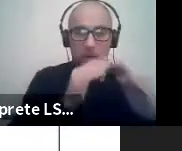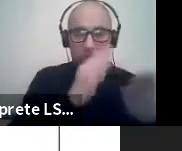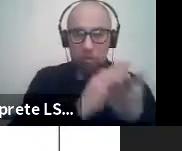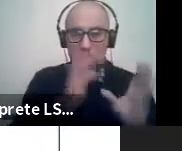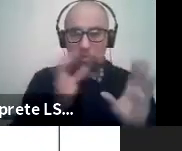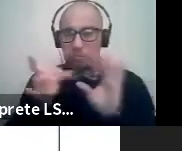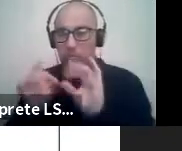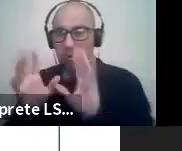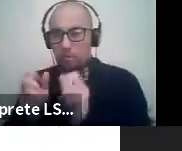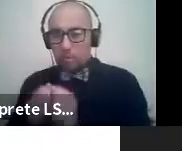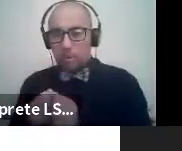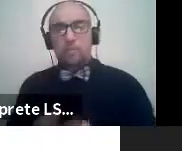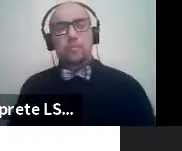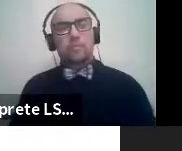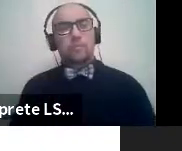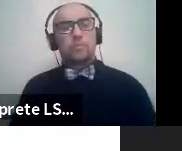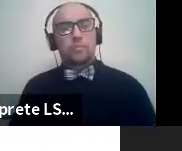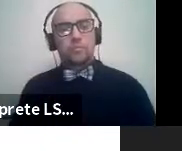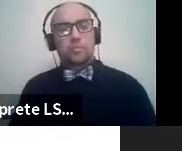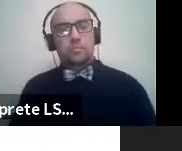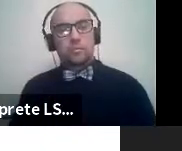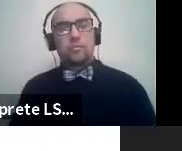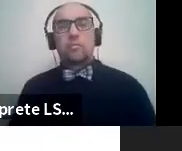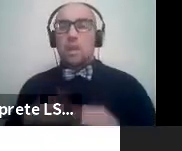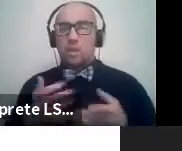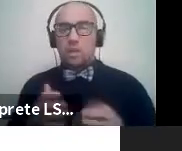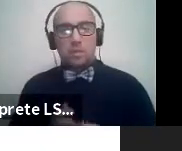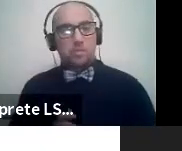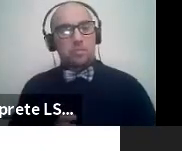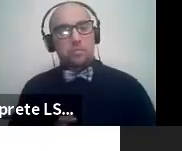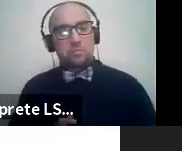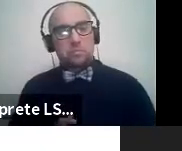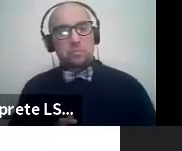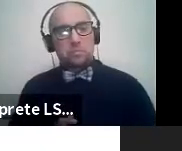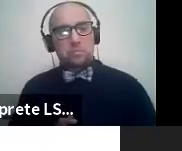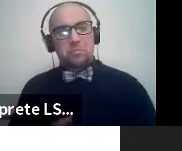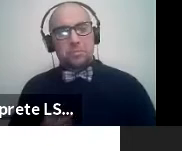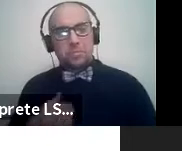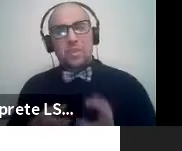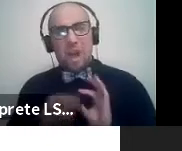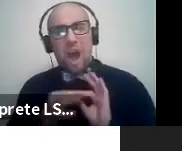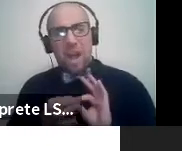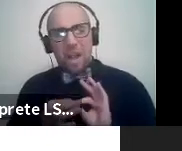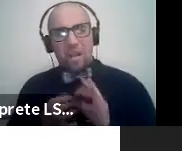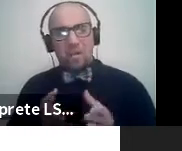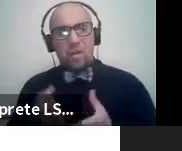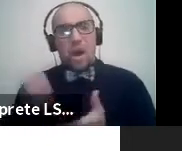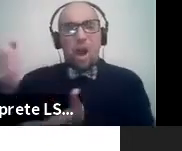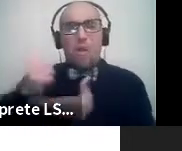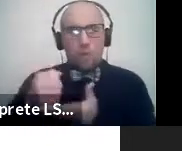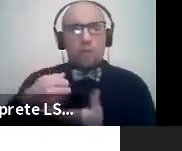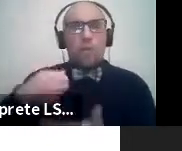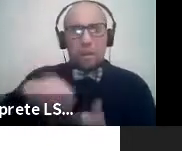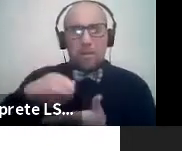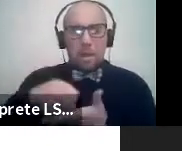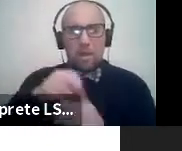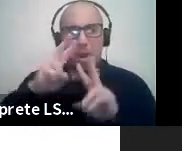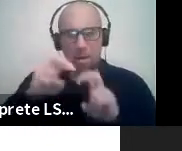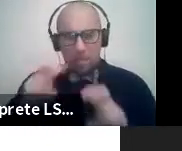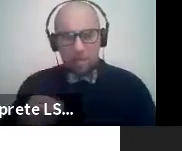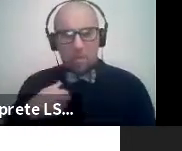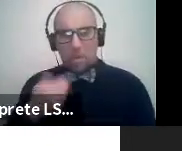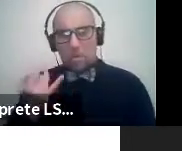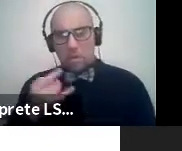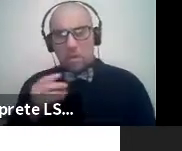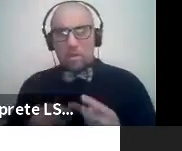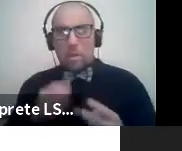padres. Y entonces, bueno, yo agradezco a los fondos que han financiado nuestras investigaciones, a mi universidad y a